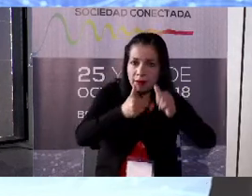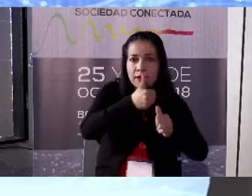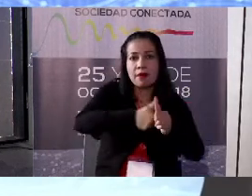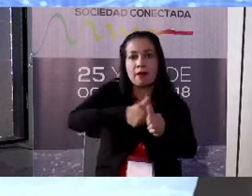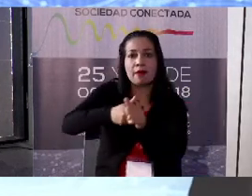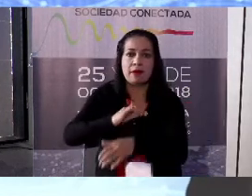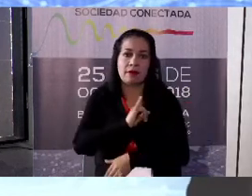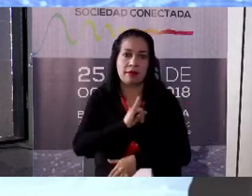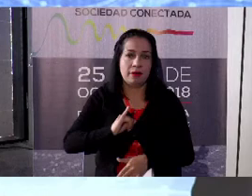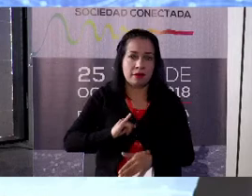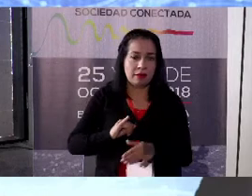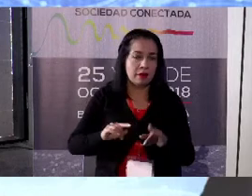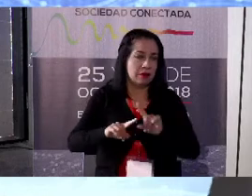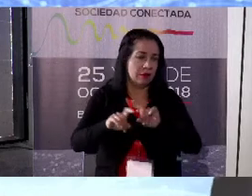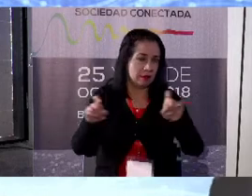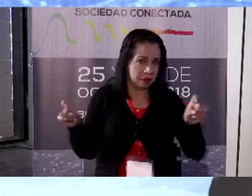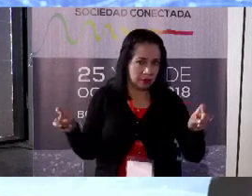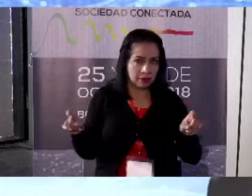cuatro